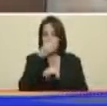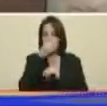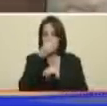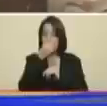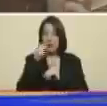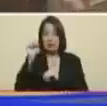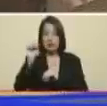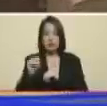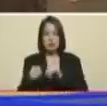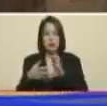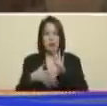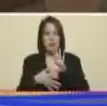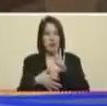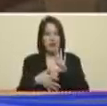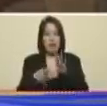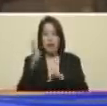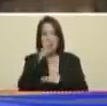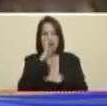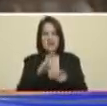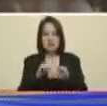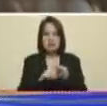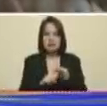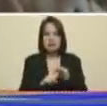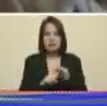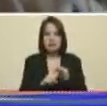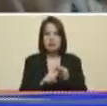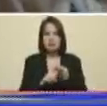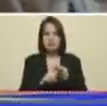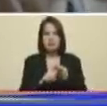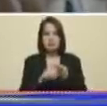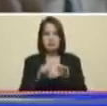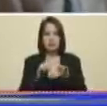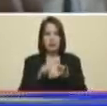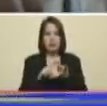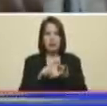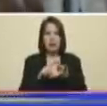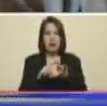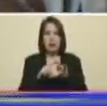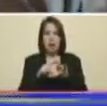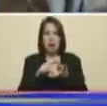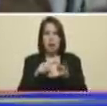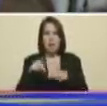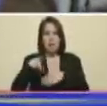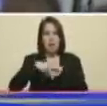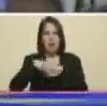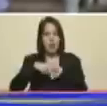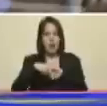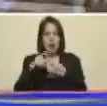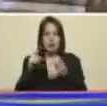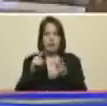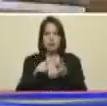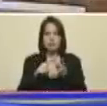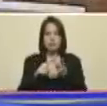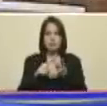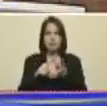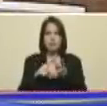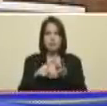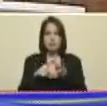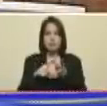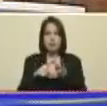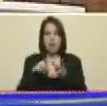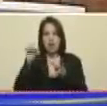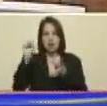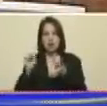de Dilma en Brasil, la Suramérica de Fernando Lugo en Paraguay, la